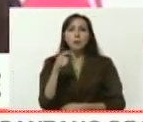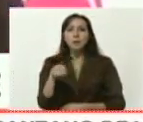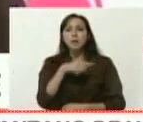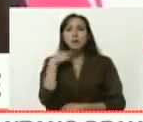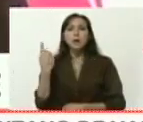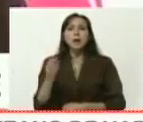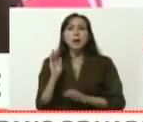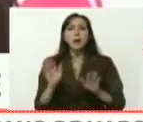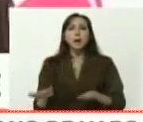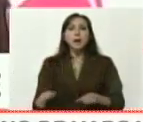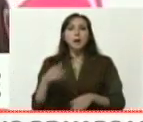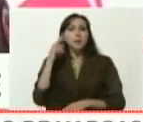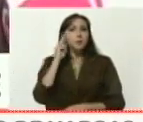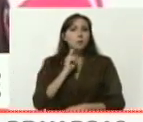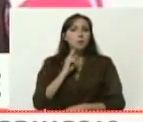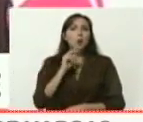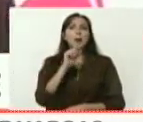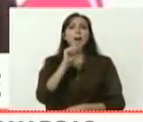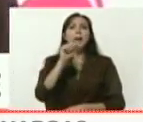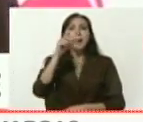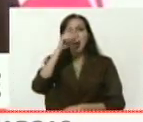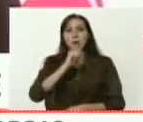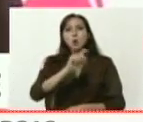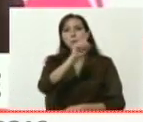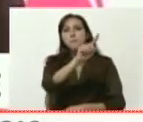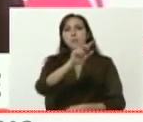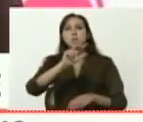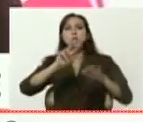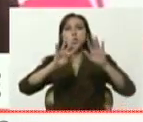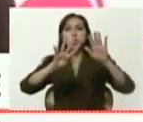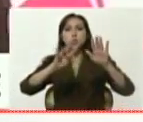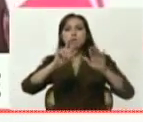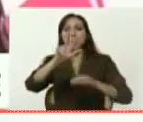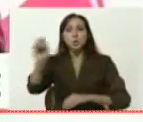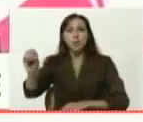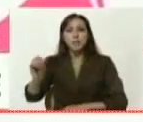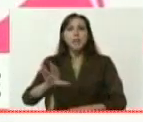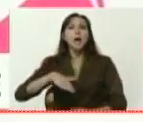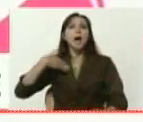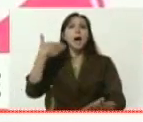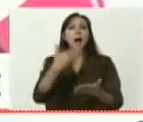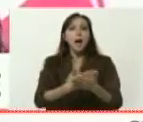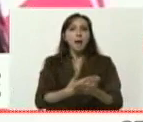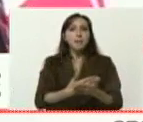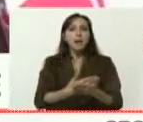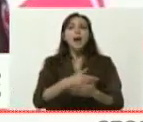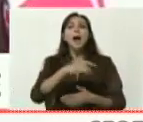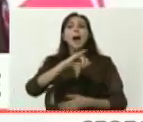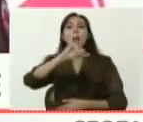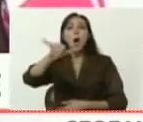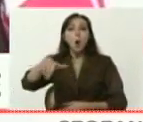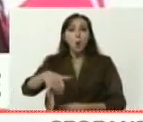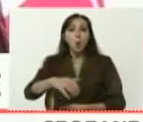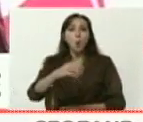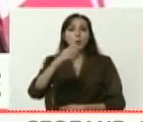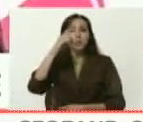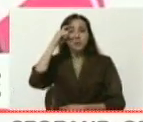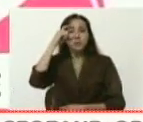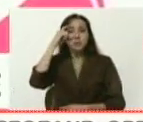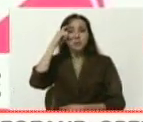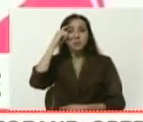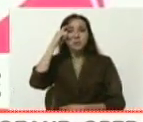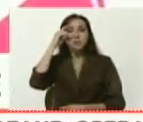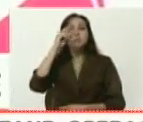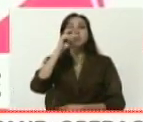en 1830. Hasta la partida de Jorge Rodríguez Padre el